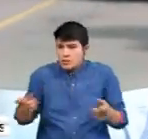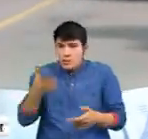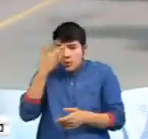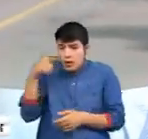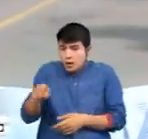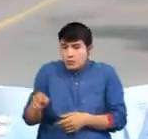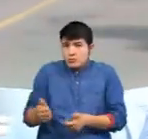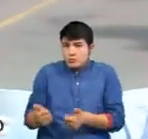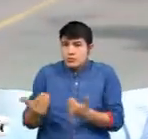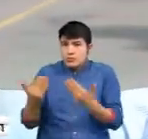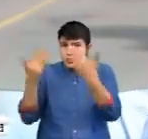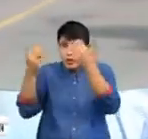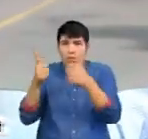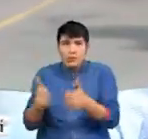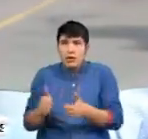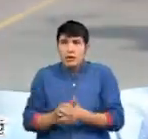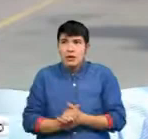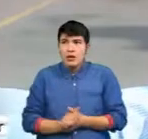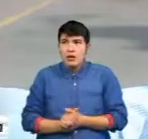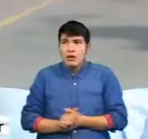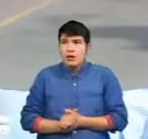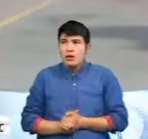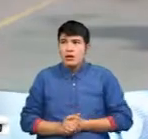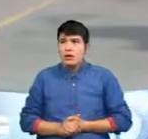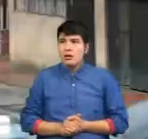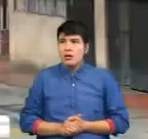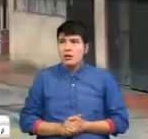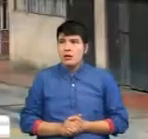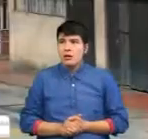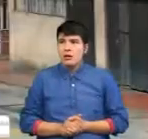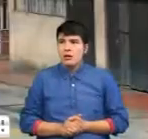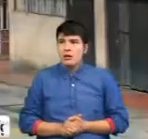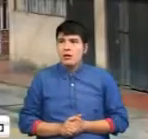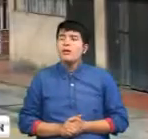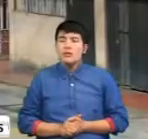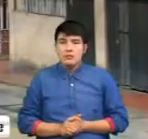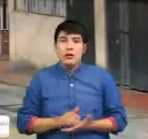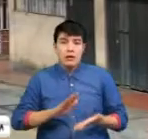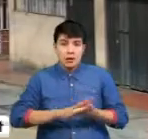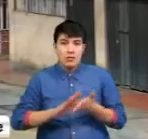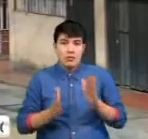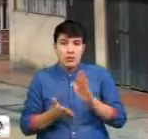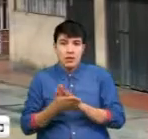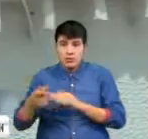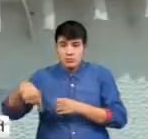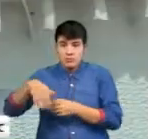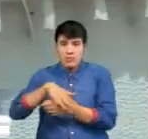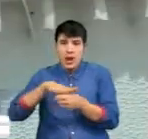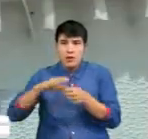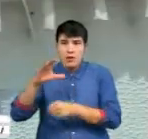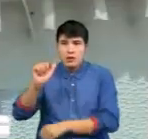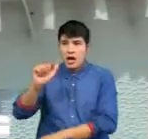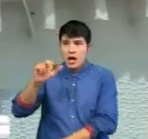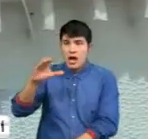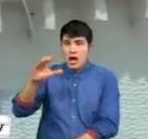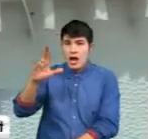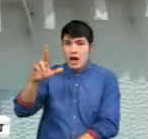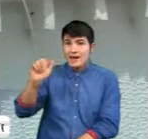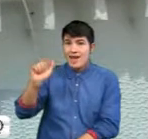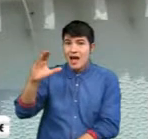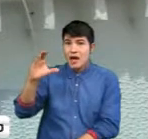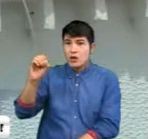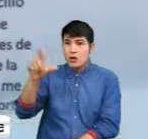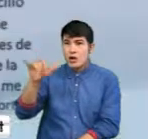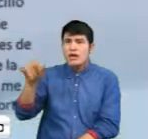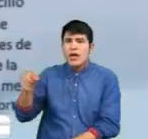bien pues si no son actualmente nuevos pues de todas manera está funcionando la comunidad del sector de caracolí inició una serie de reclamos